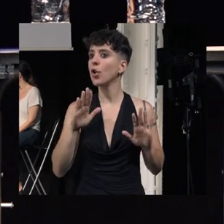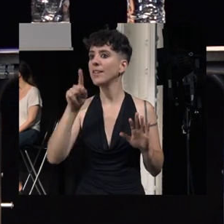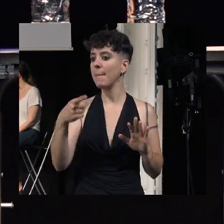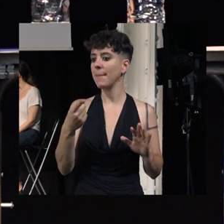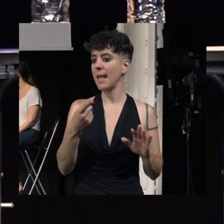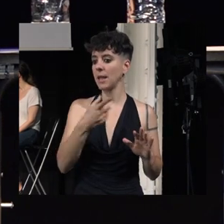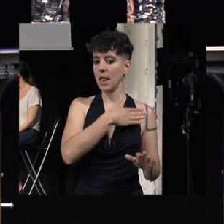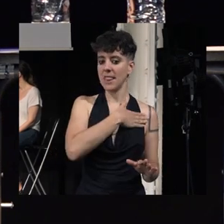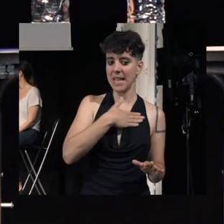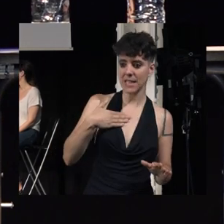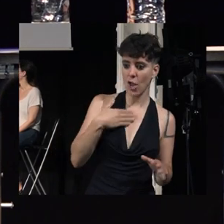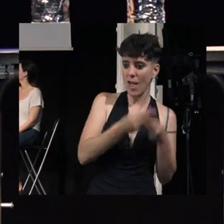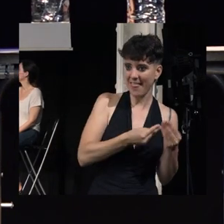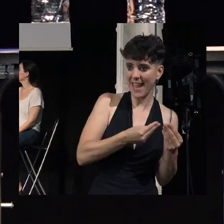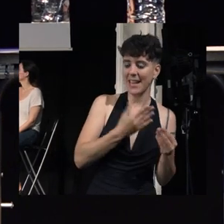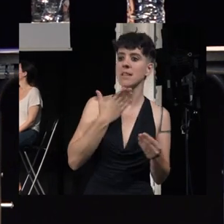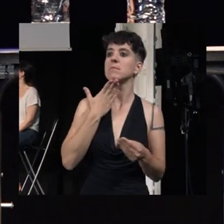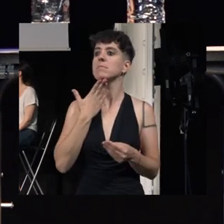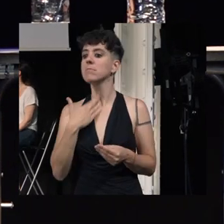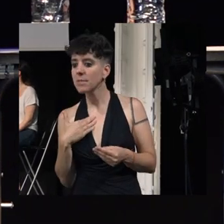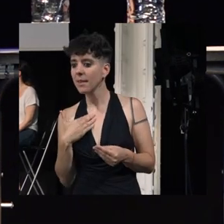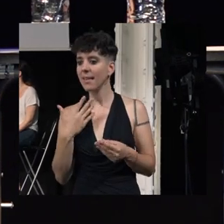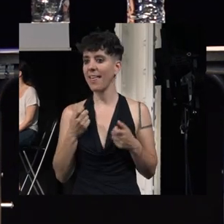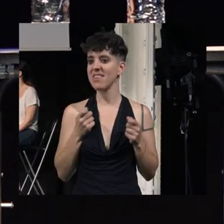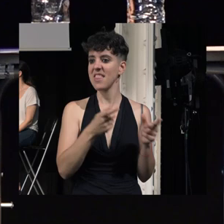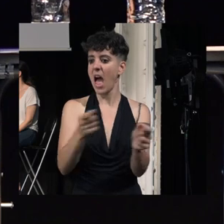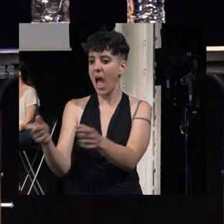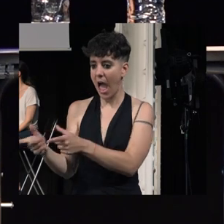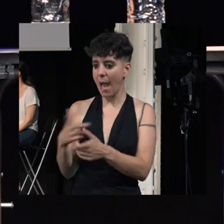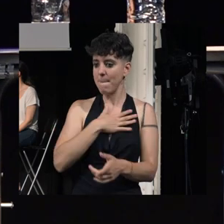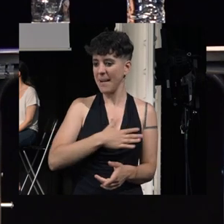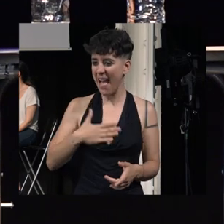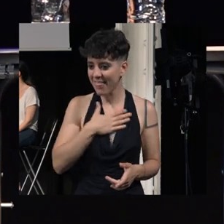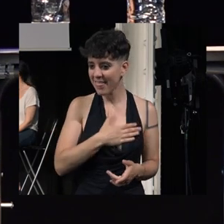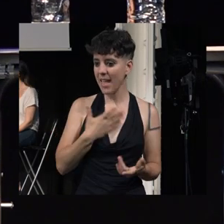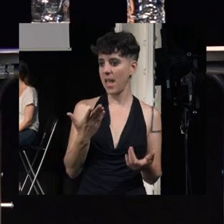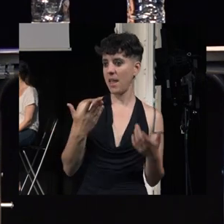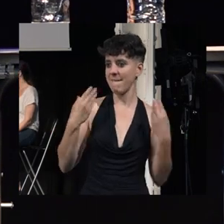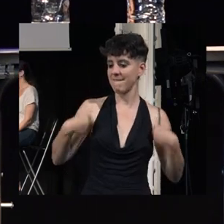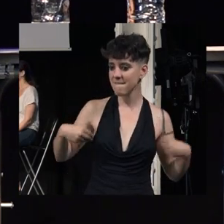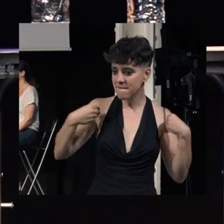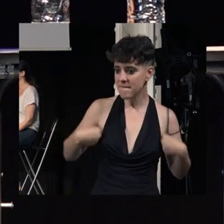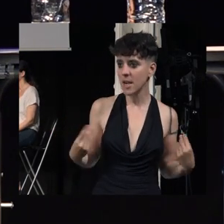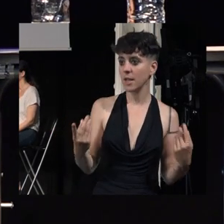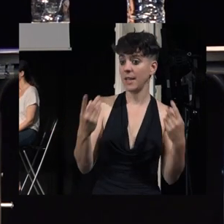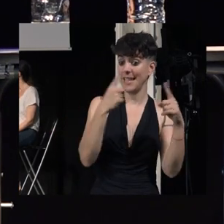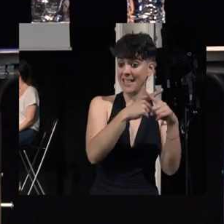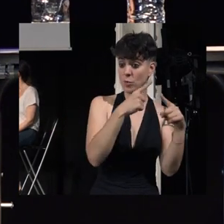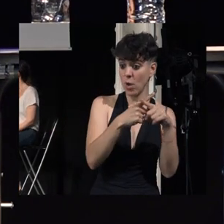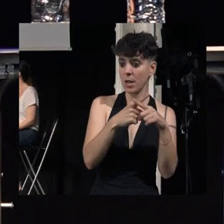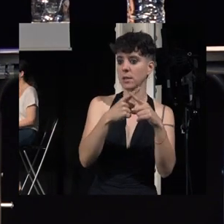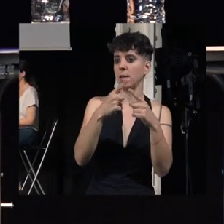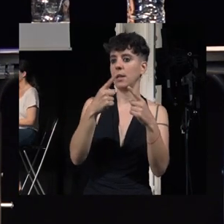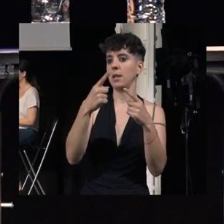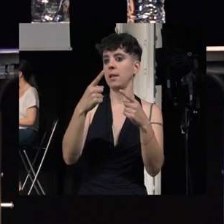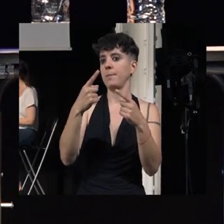de tocar a los demás, del deseo de producir goce, de producir placer, donde la sexualidad y las justicias y las